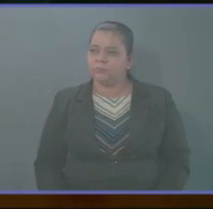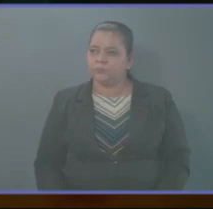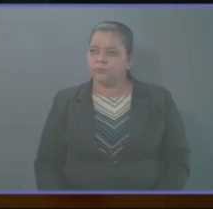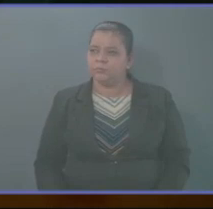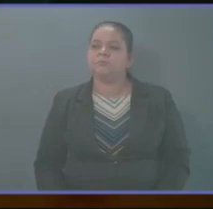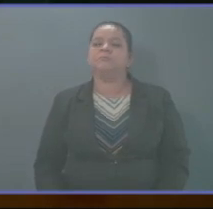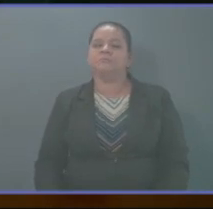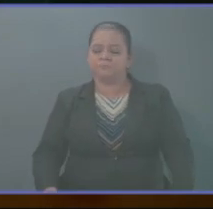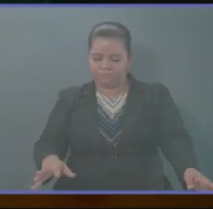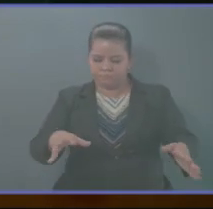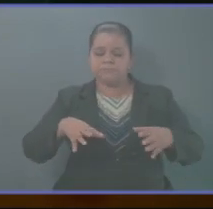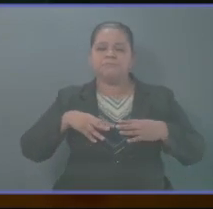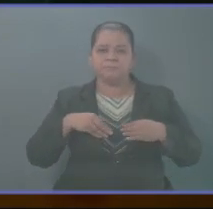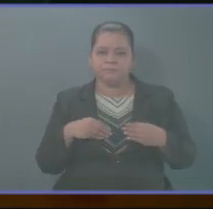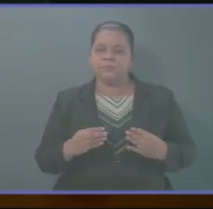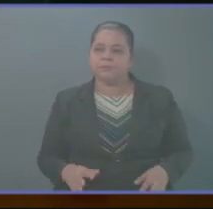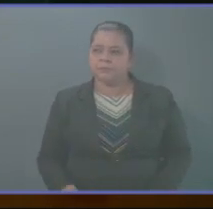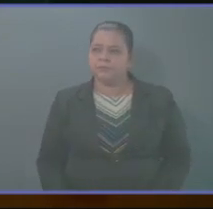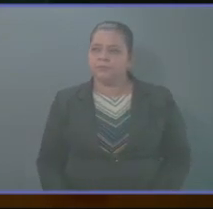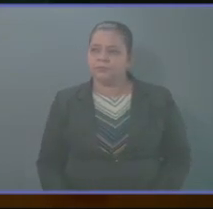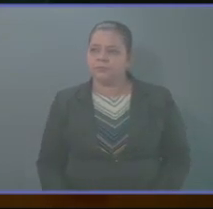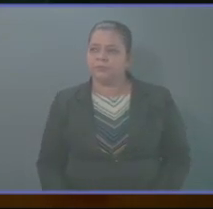Se da por recibido.